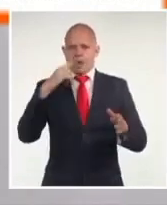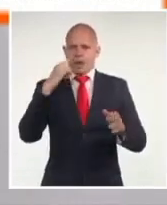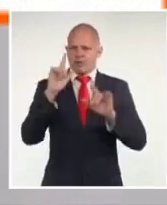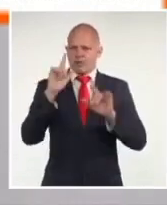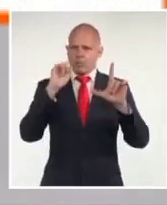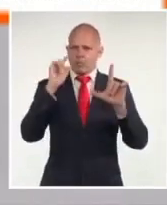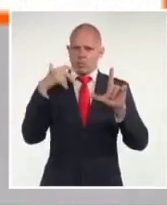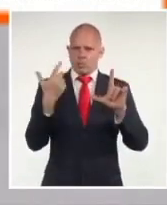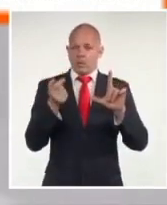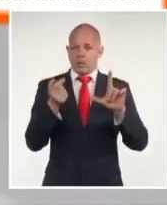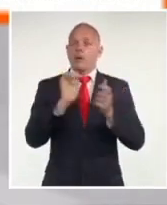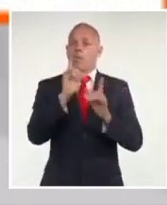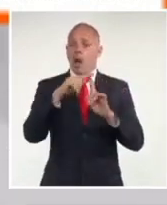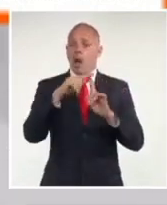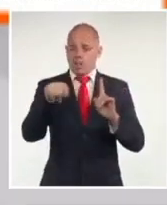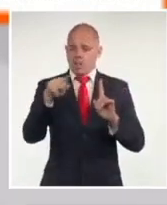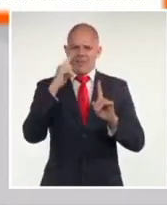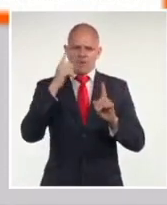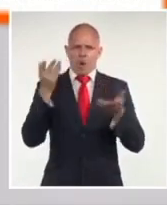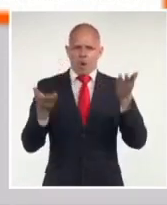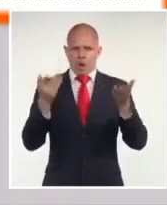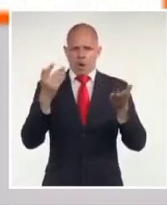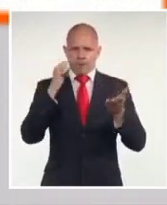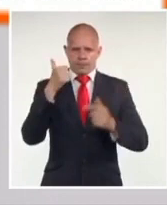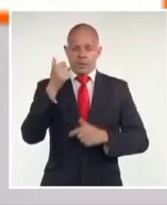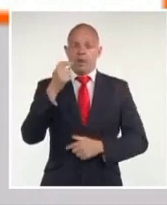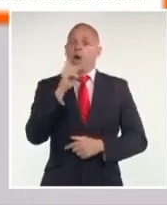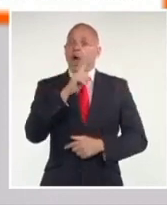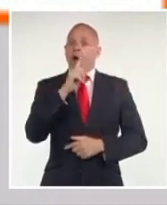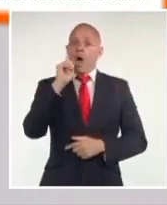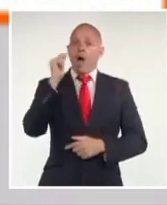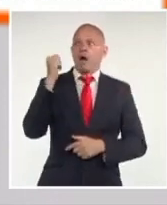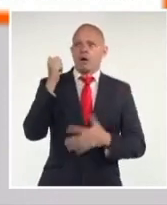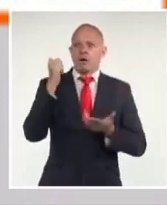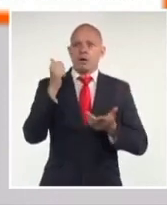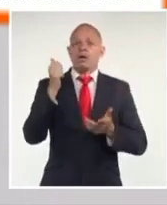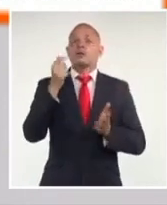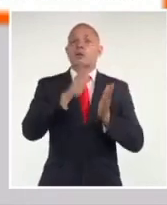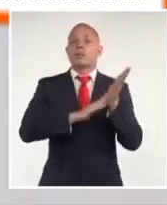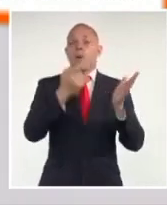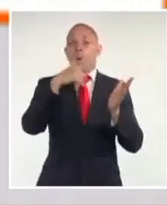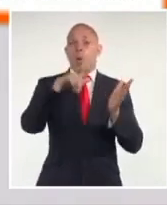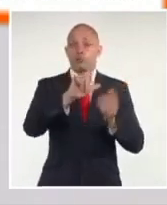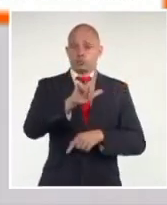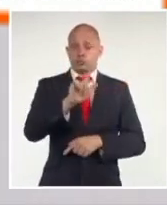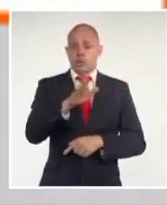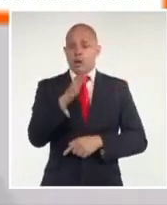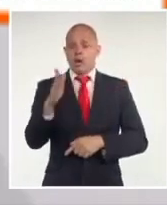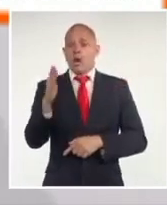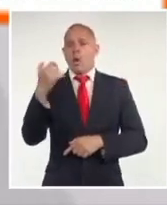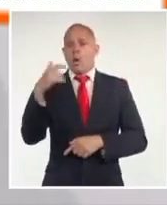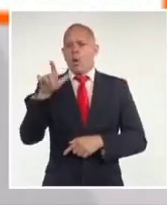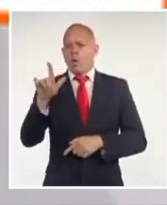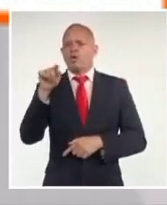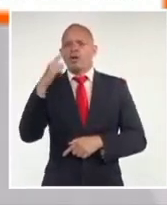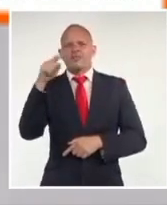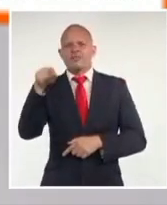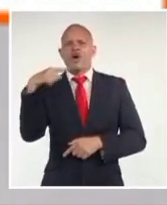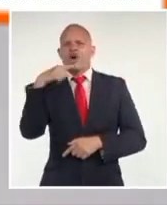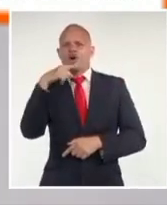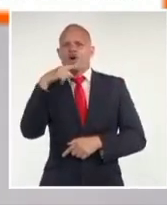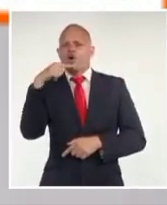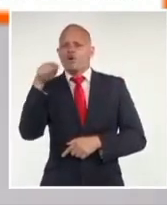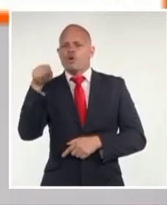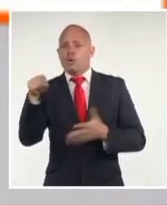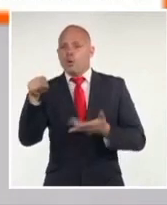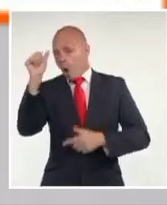ven, Matanzas, el amarillo está impuesto en junio y en julio está impuesto, ese rojo que está abajo es beta, casos de